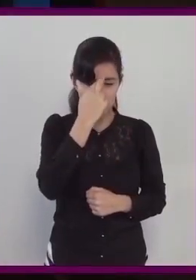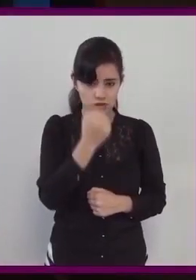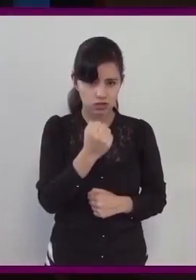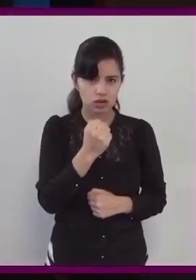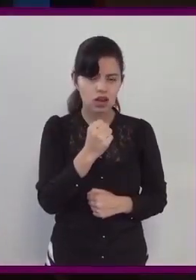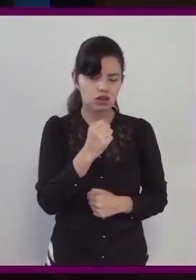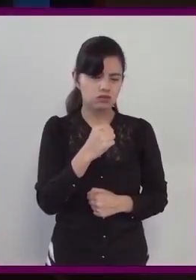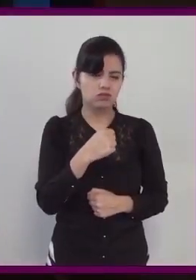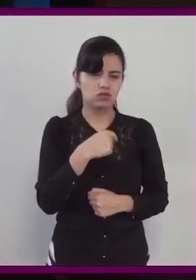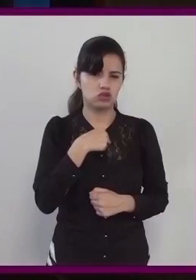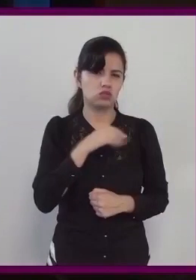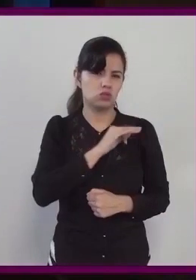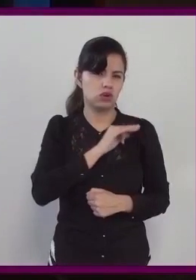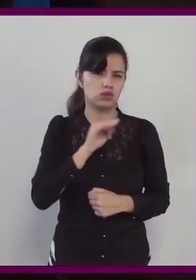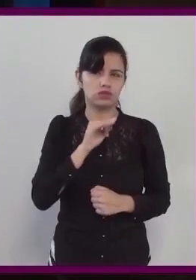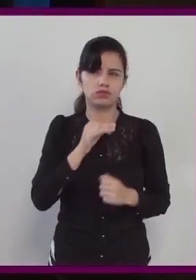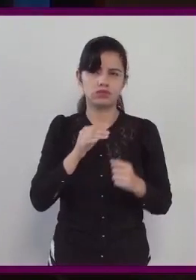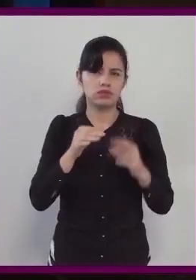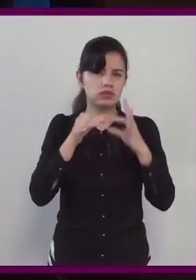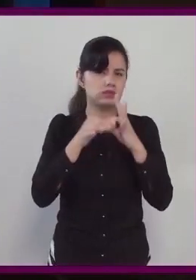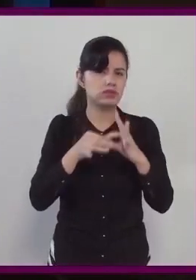Entonces, al reconocer esto,